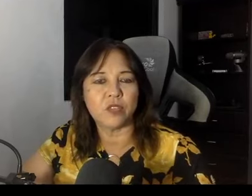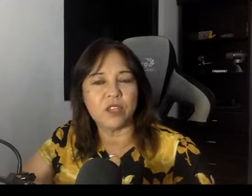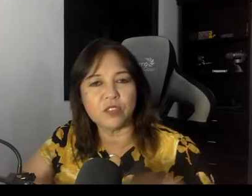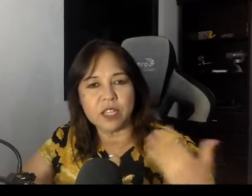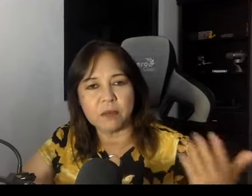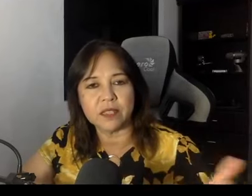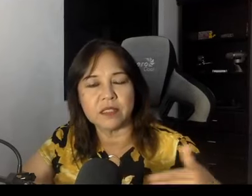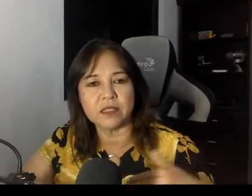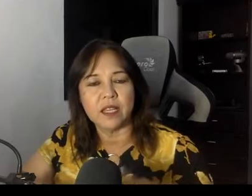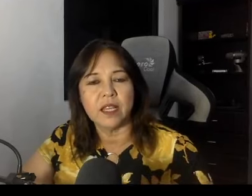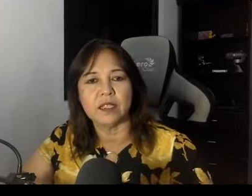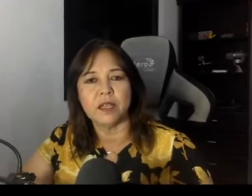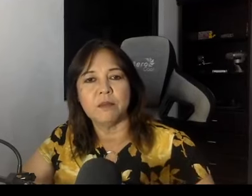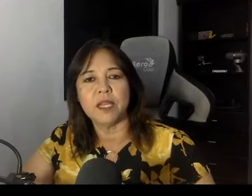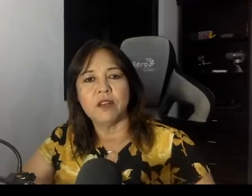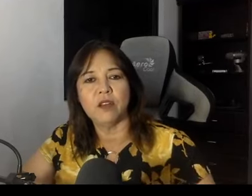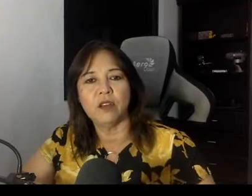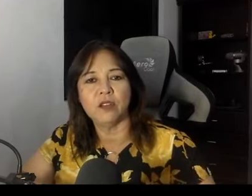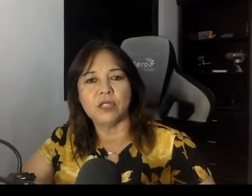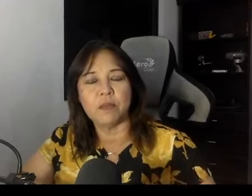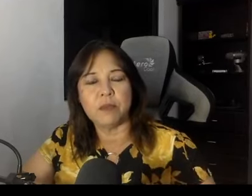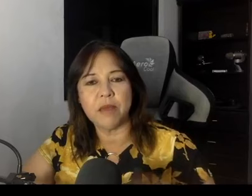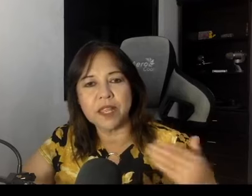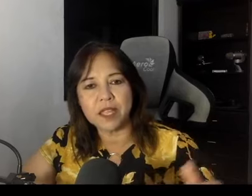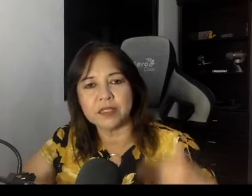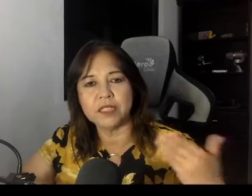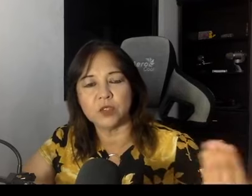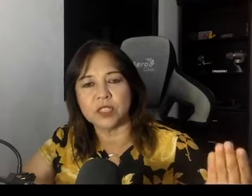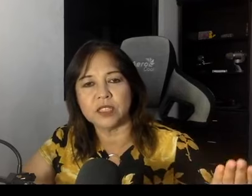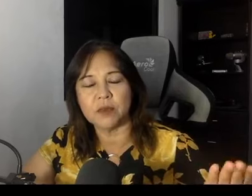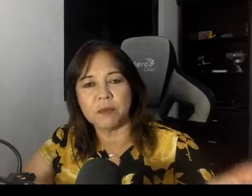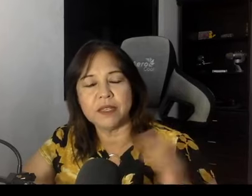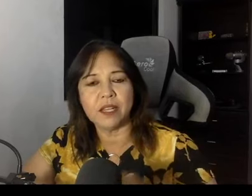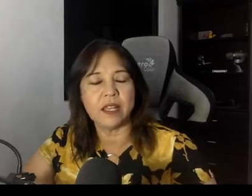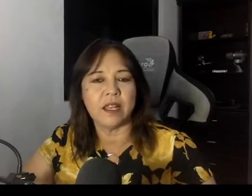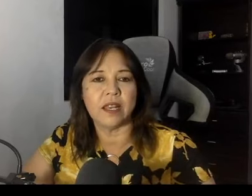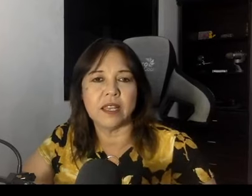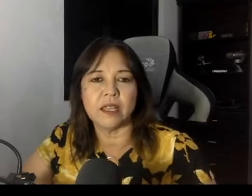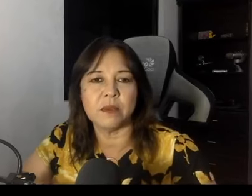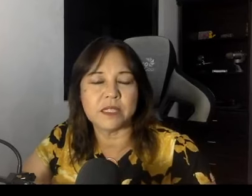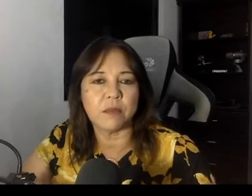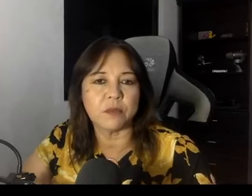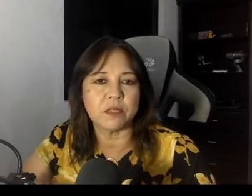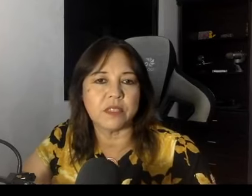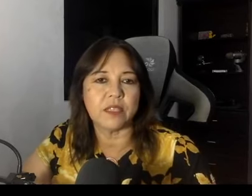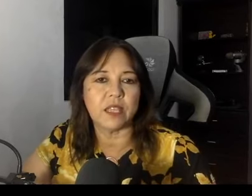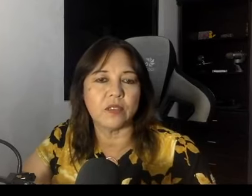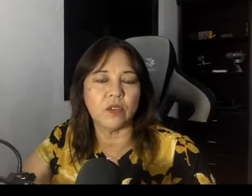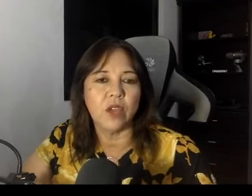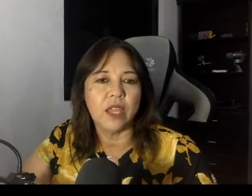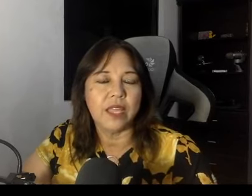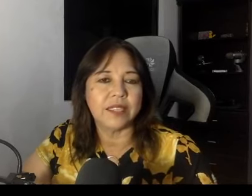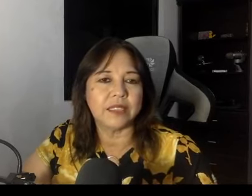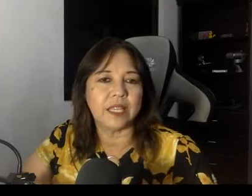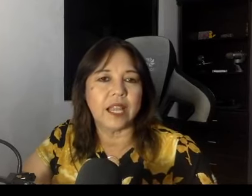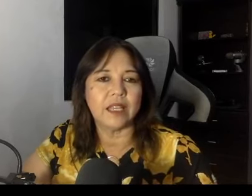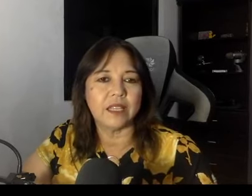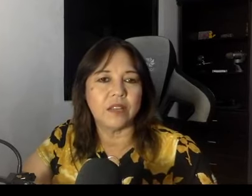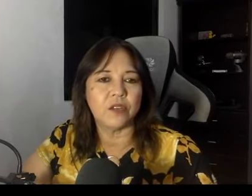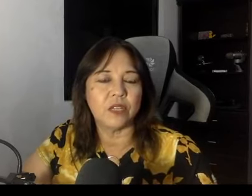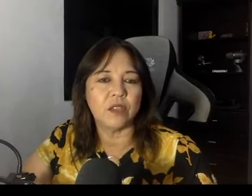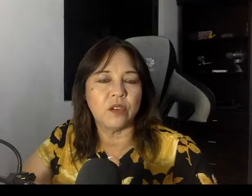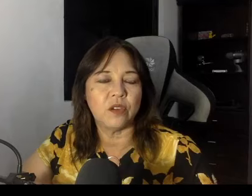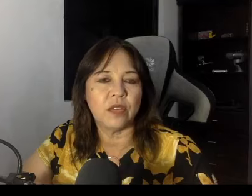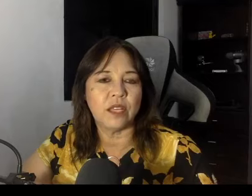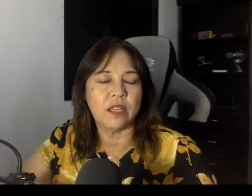para sus hijos el martes. También los de primaria y así sucesivamente le estamos presentando este